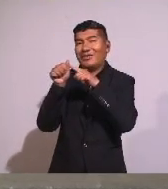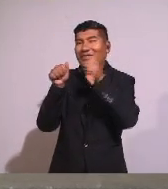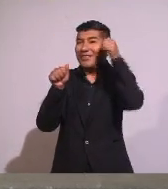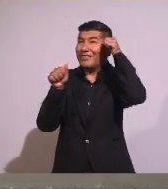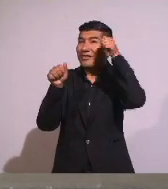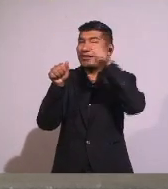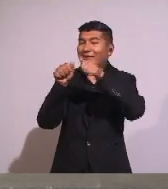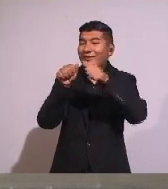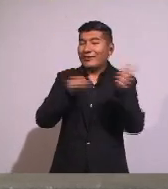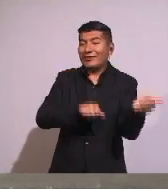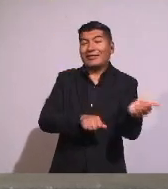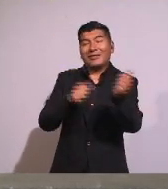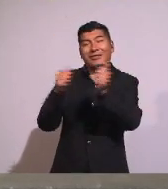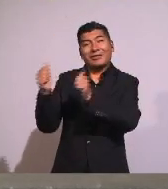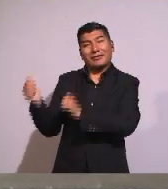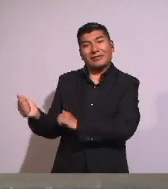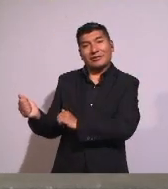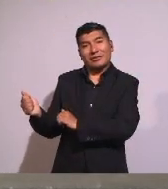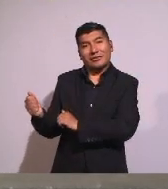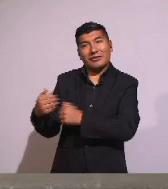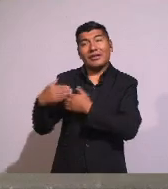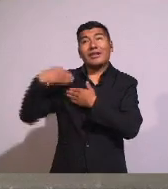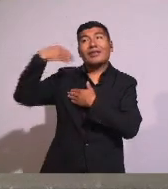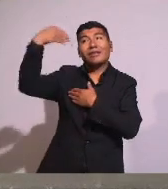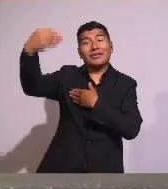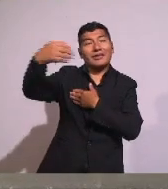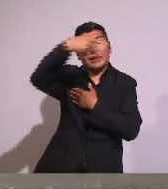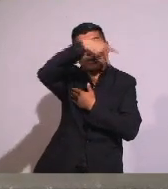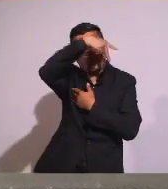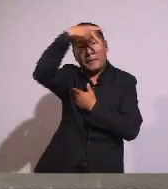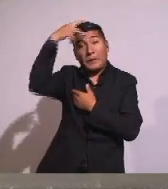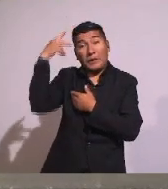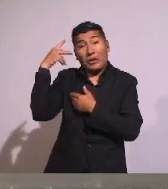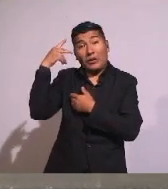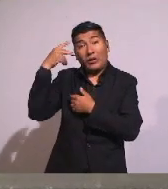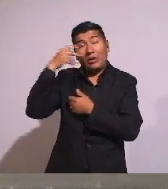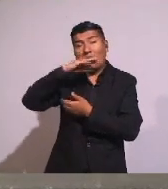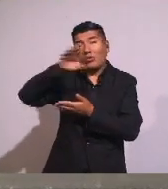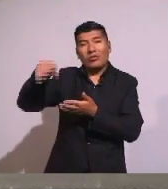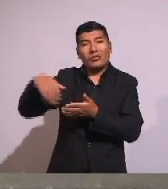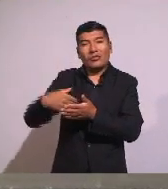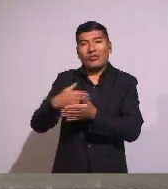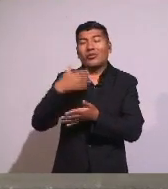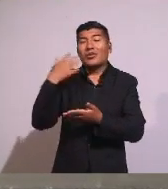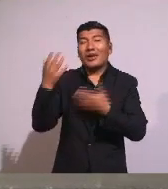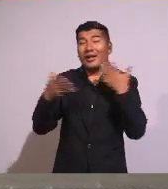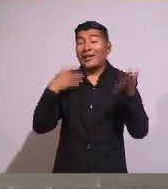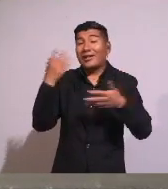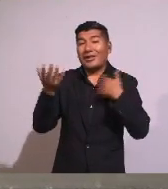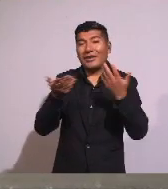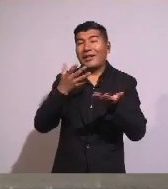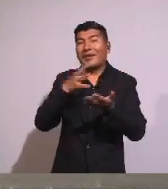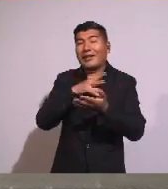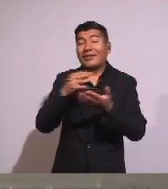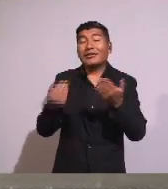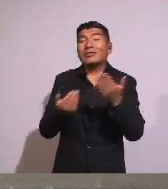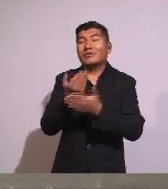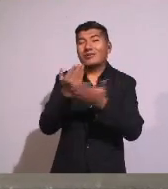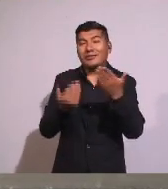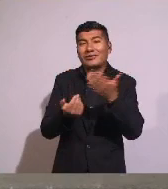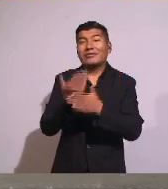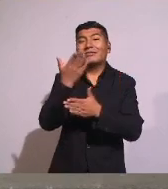bautismo que la próxima pascua vamos todos a celebrar ya renovar